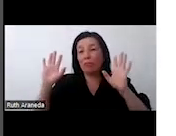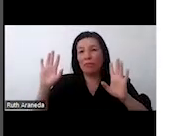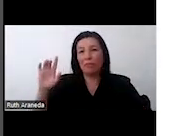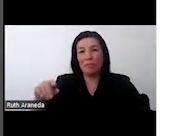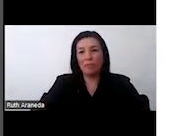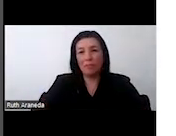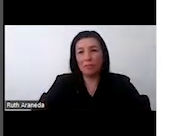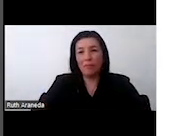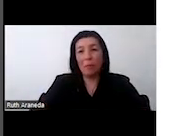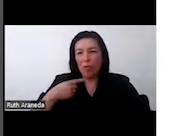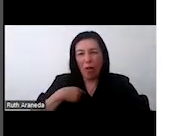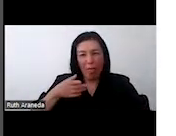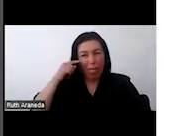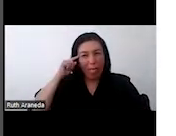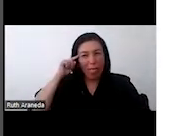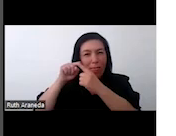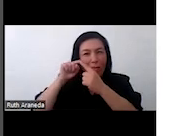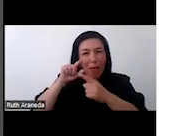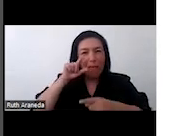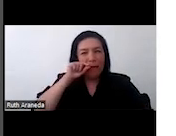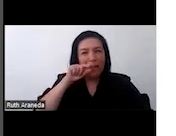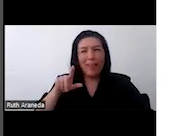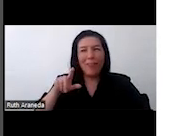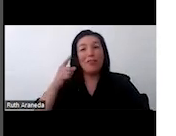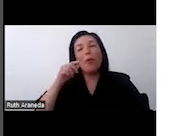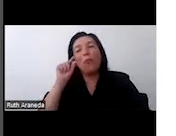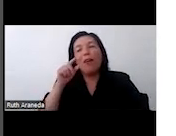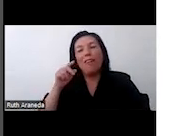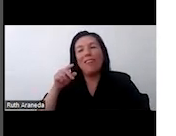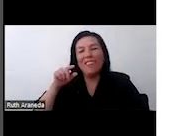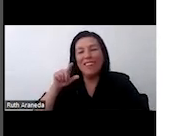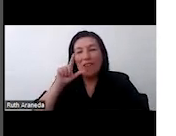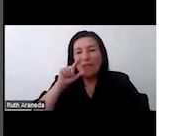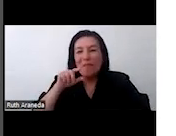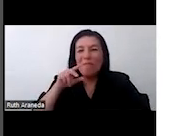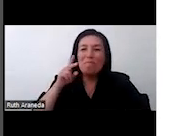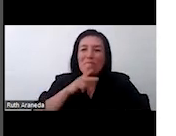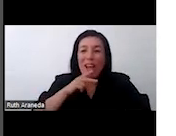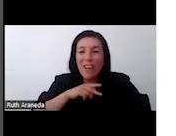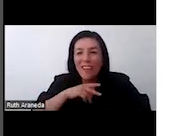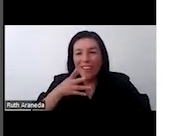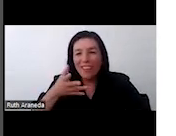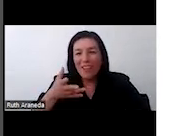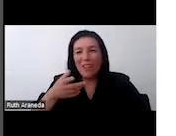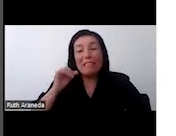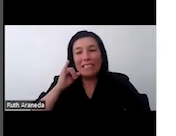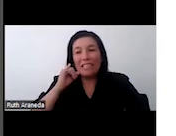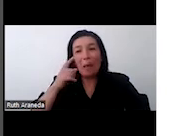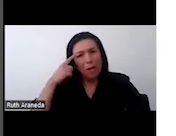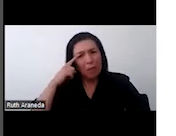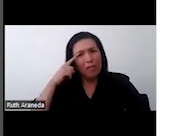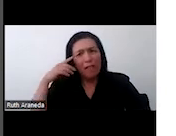tan pajarero, un poco pajarón a veces, pero sí consideraba que había algo